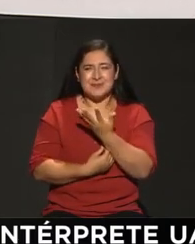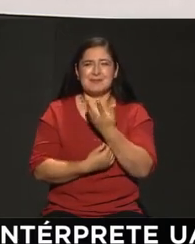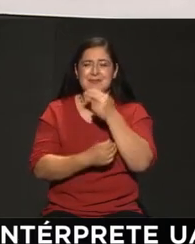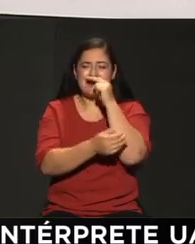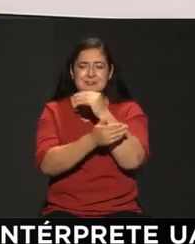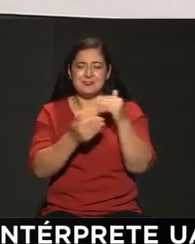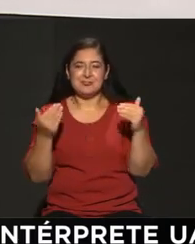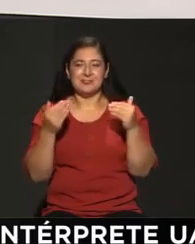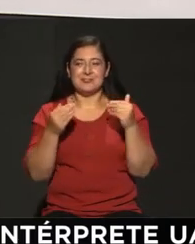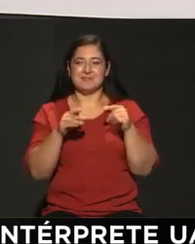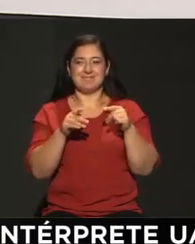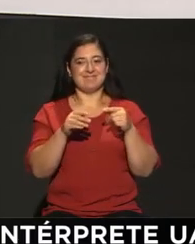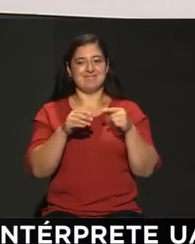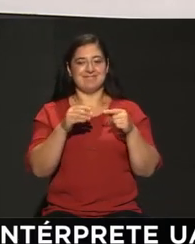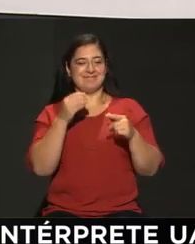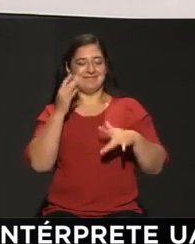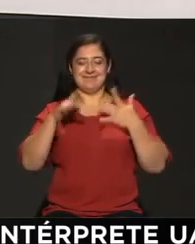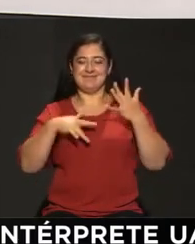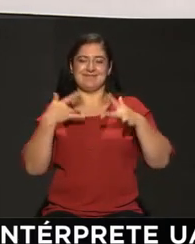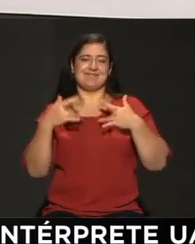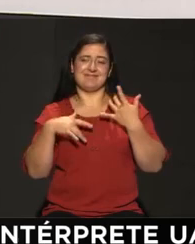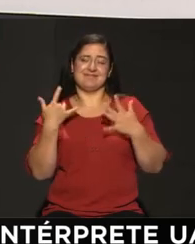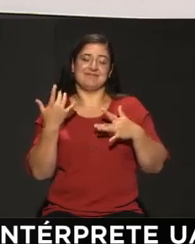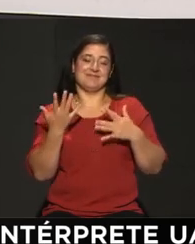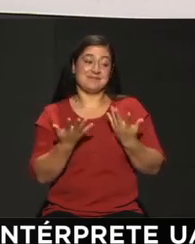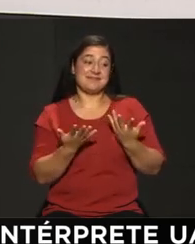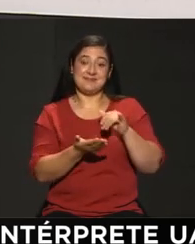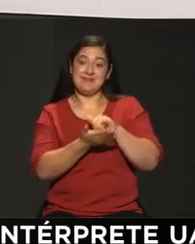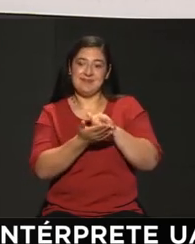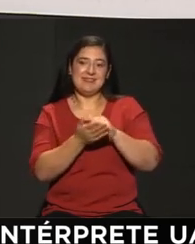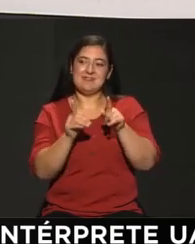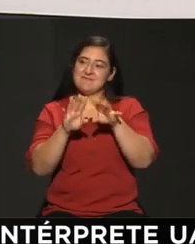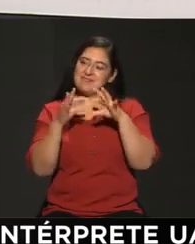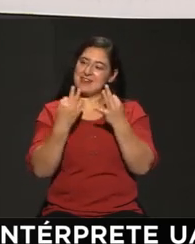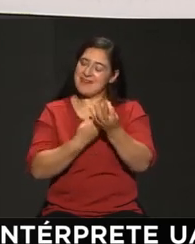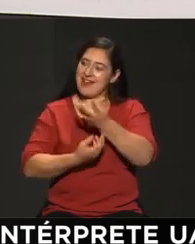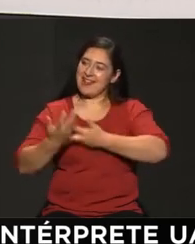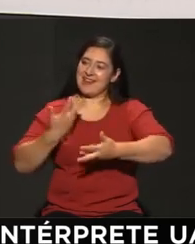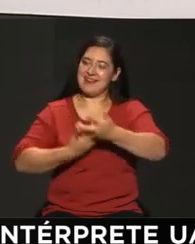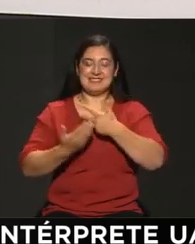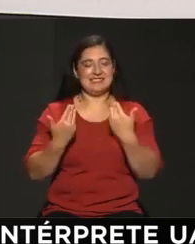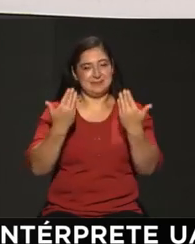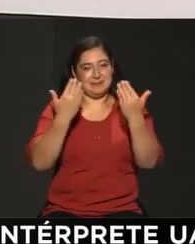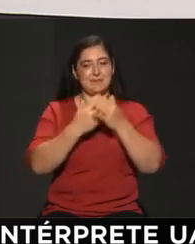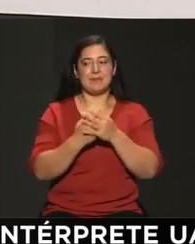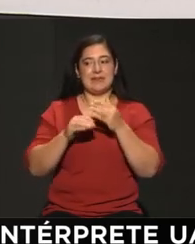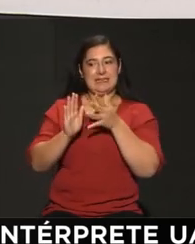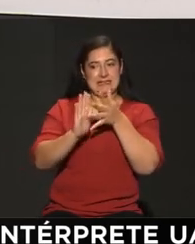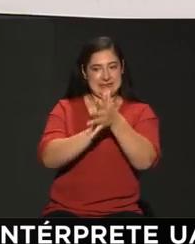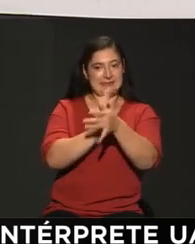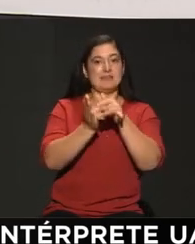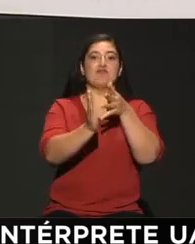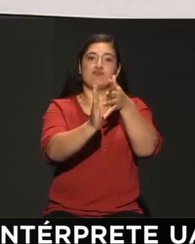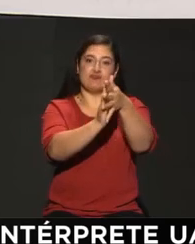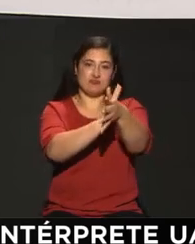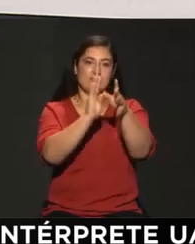están integrándose. Es un momento actualmente de que queremos integrarnos con la familia. Entonces les voy a contar, te voy a contar a ti, le quiero